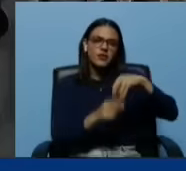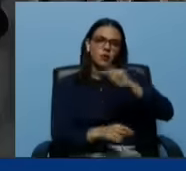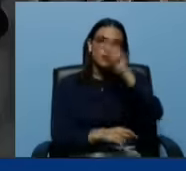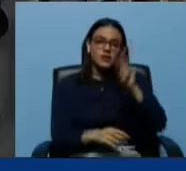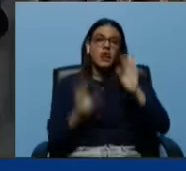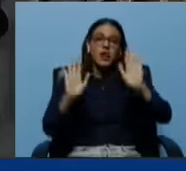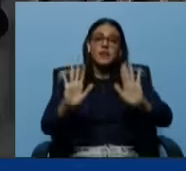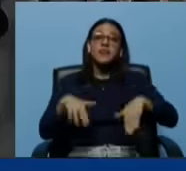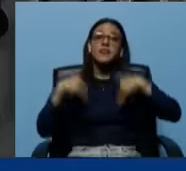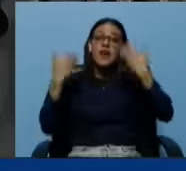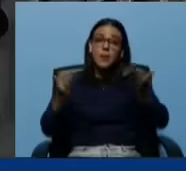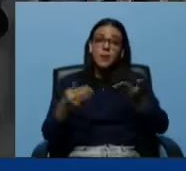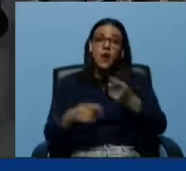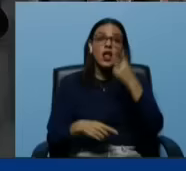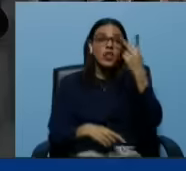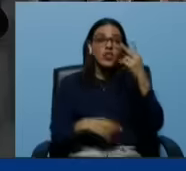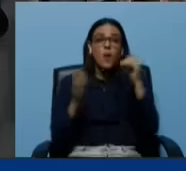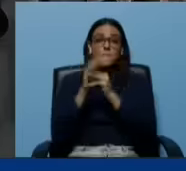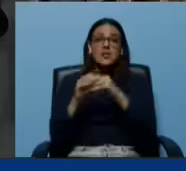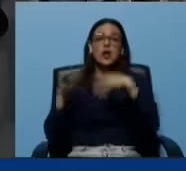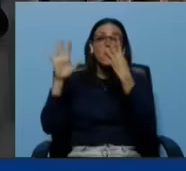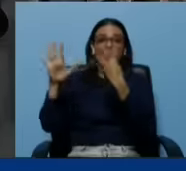en